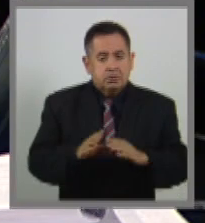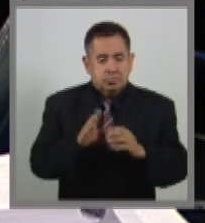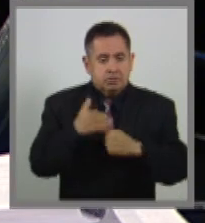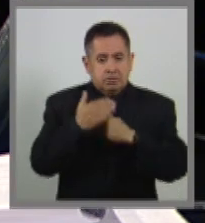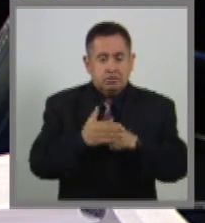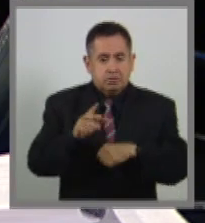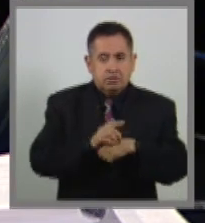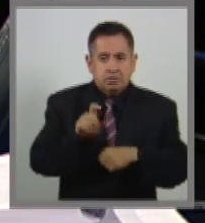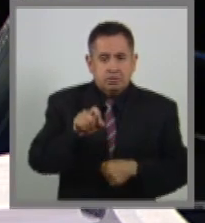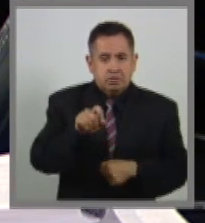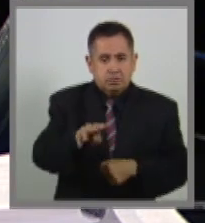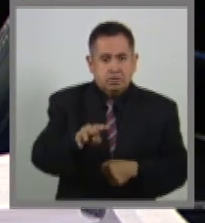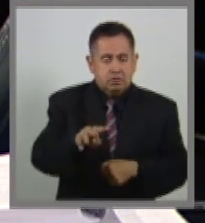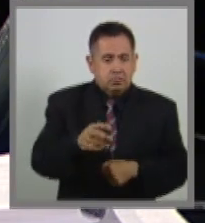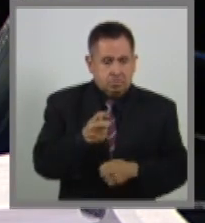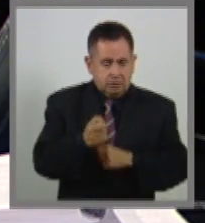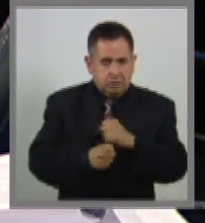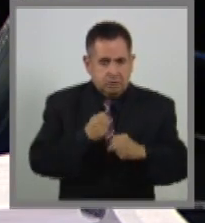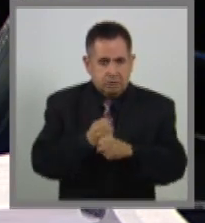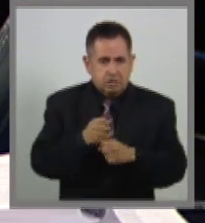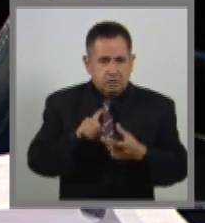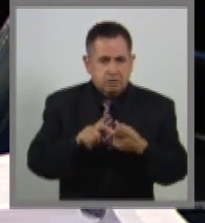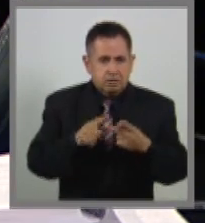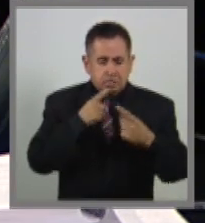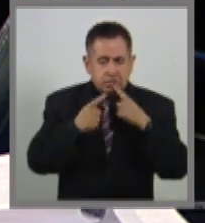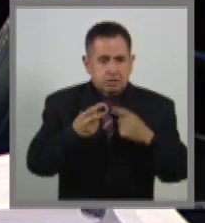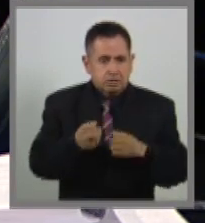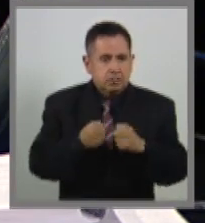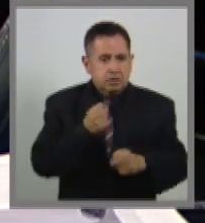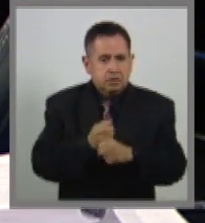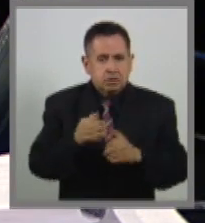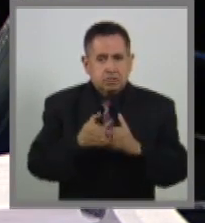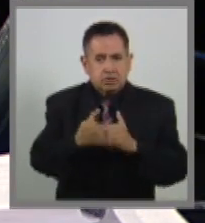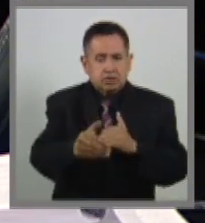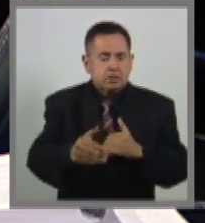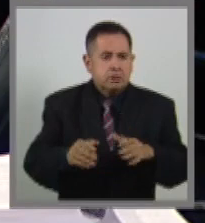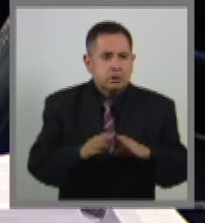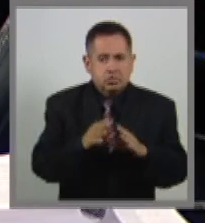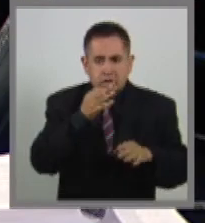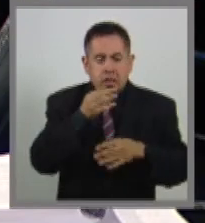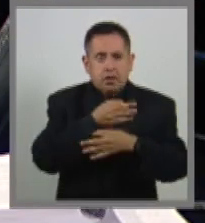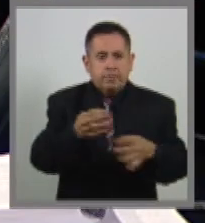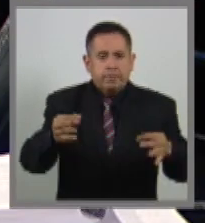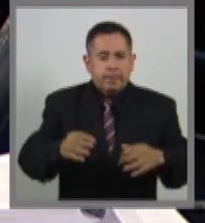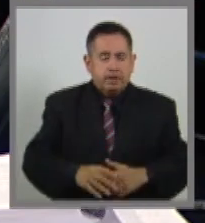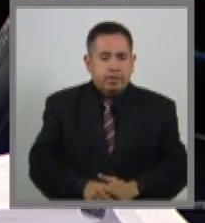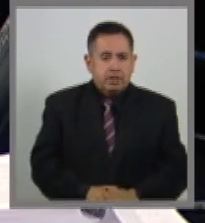próximo 29 del año de marzo del año en curso. Comuníquese.